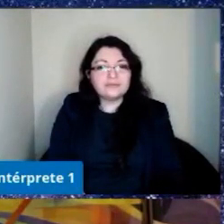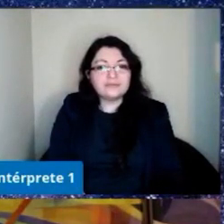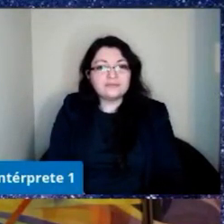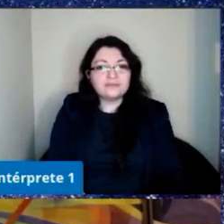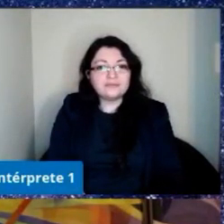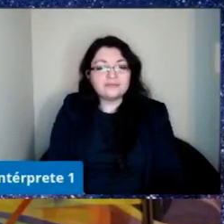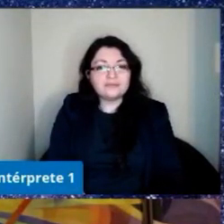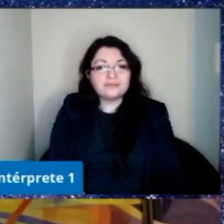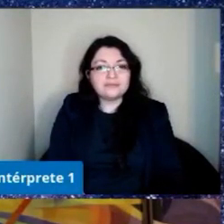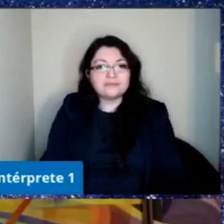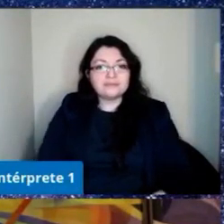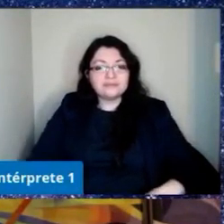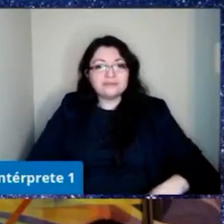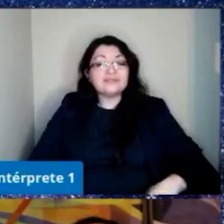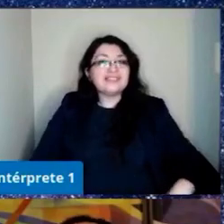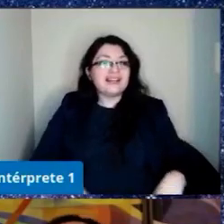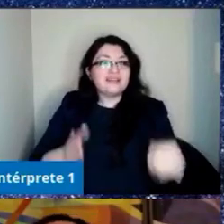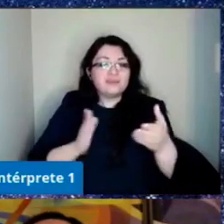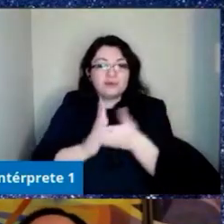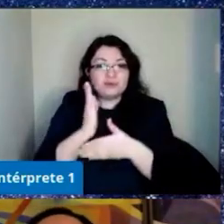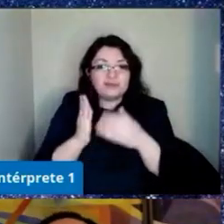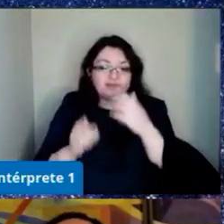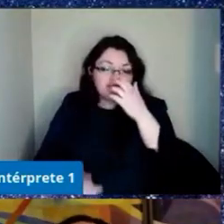Y voy a comenzar. Bueno,